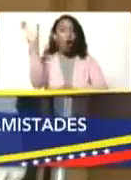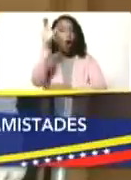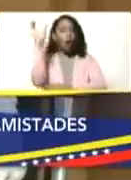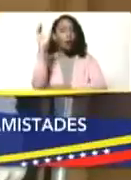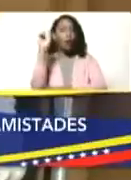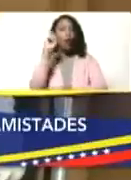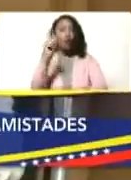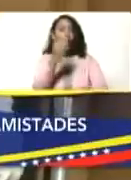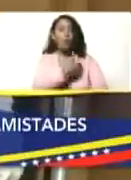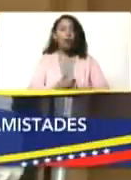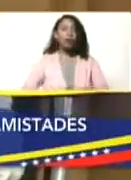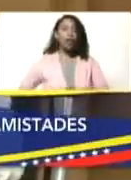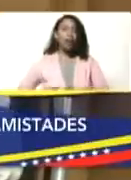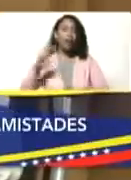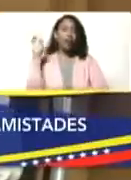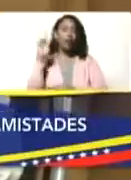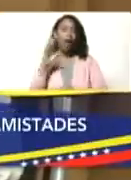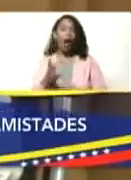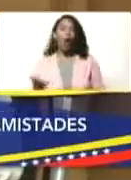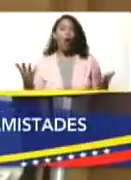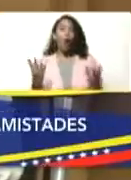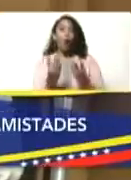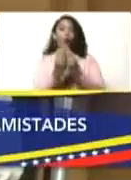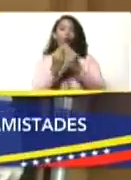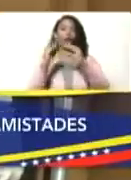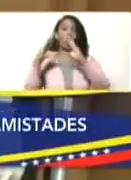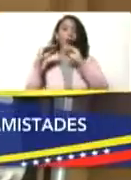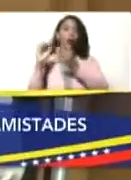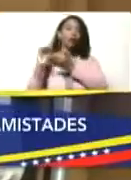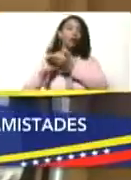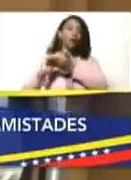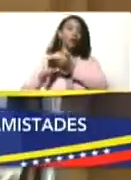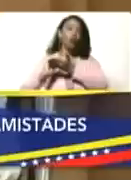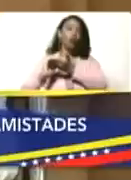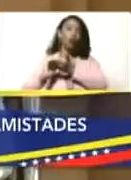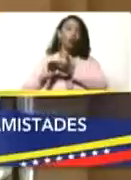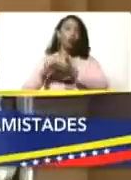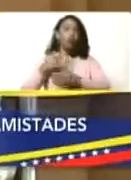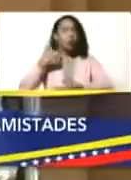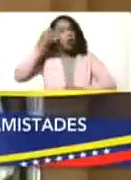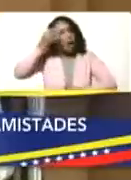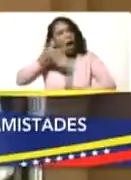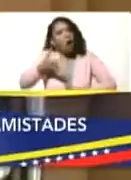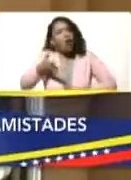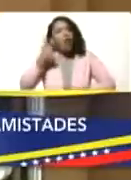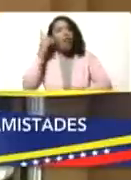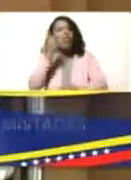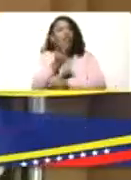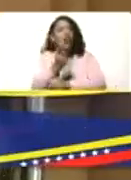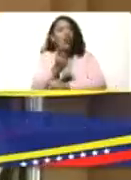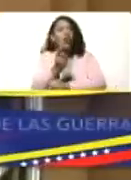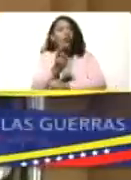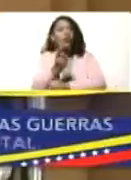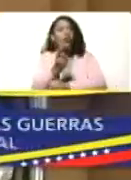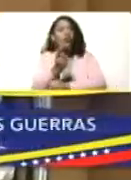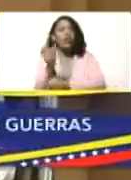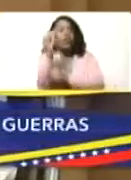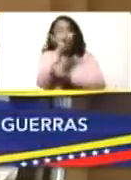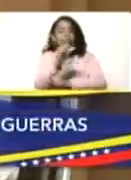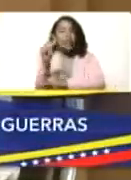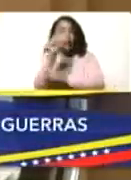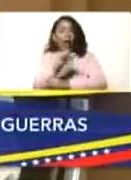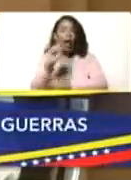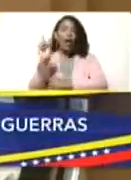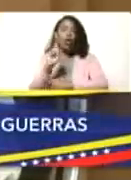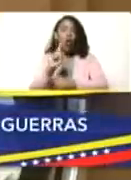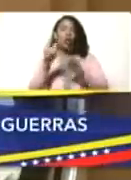un presidente venezolano a juntarse y hablar. Creo que debió ser casi que semanalmente, y no